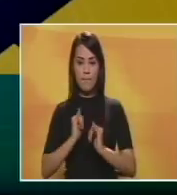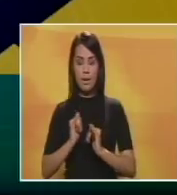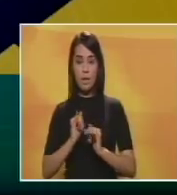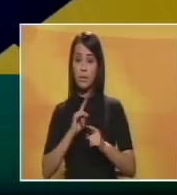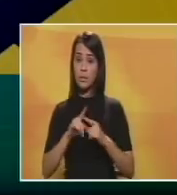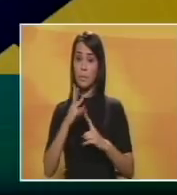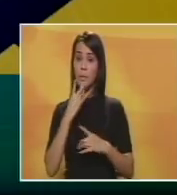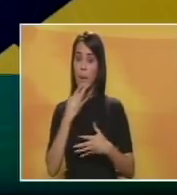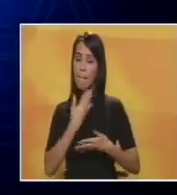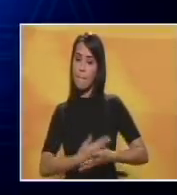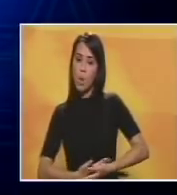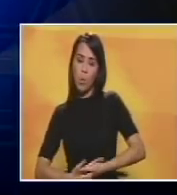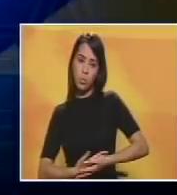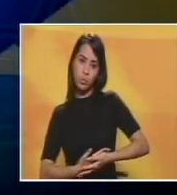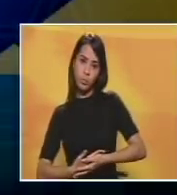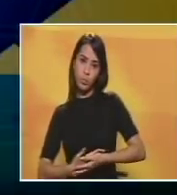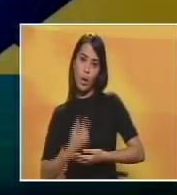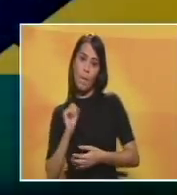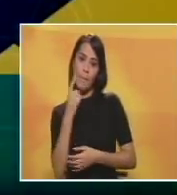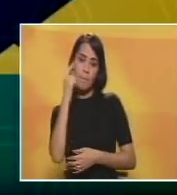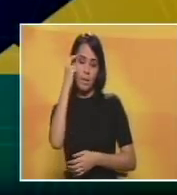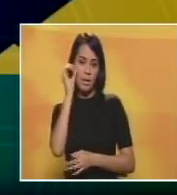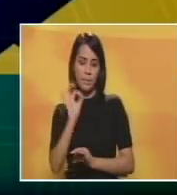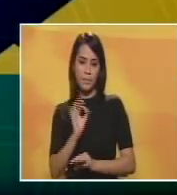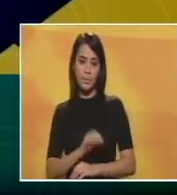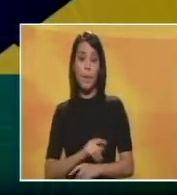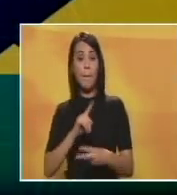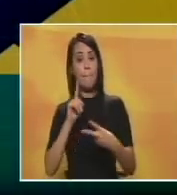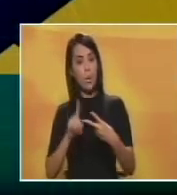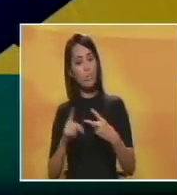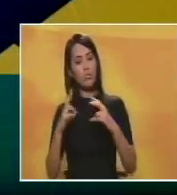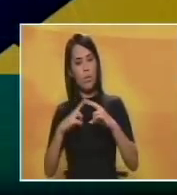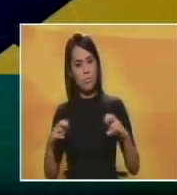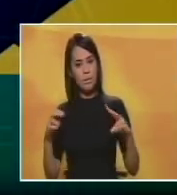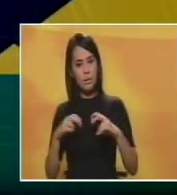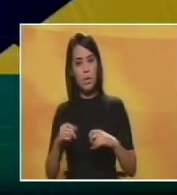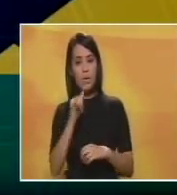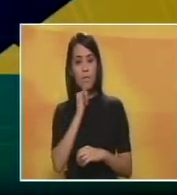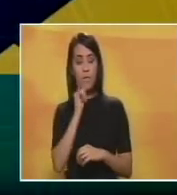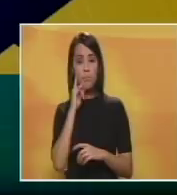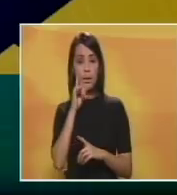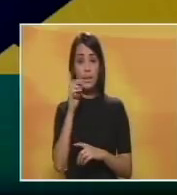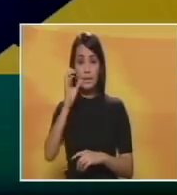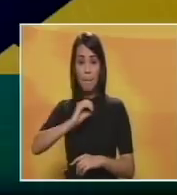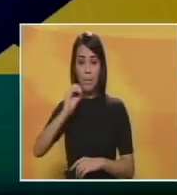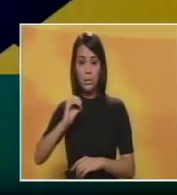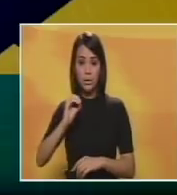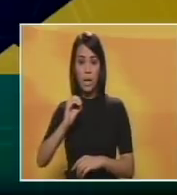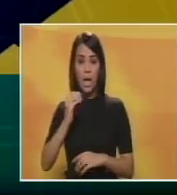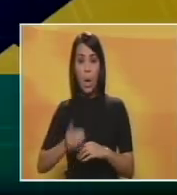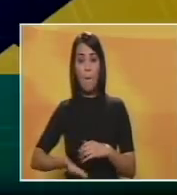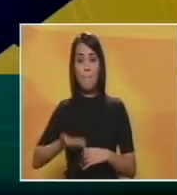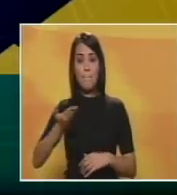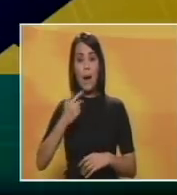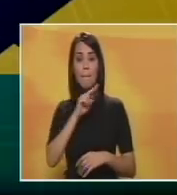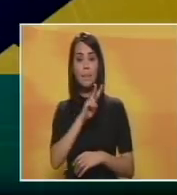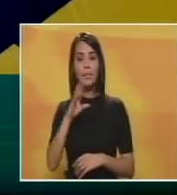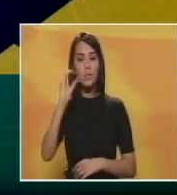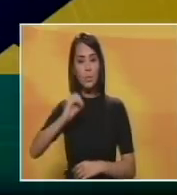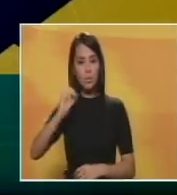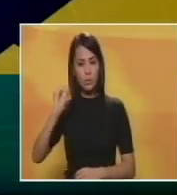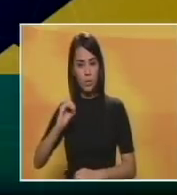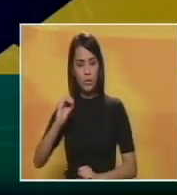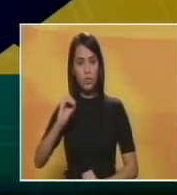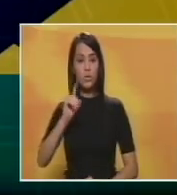se le administra leche materna durante el primer día de vida. Pero los investigadores apuntan a que este porcentaje puede aumentar a un